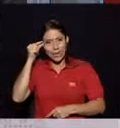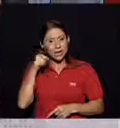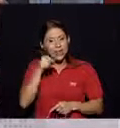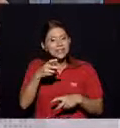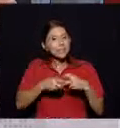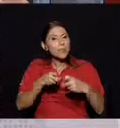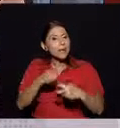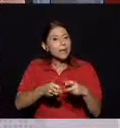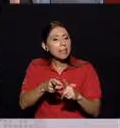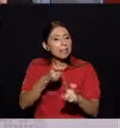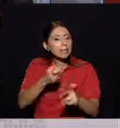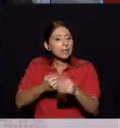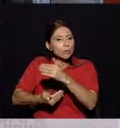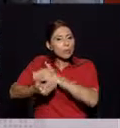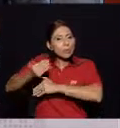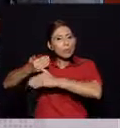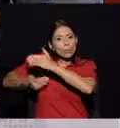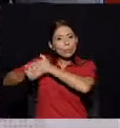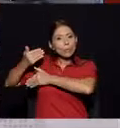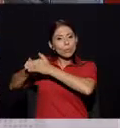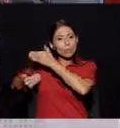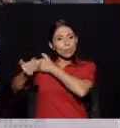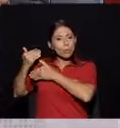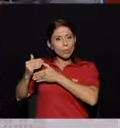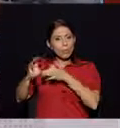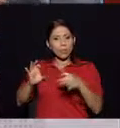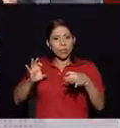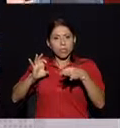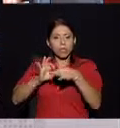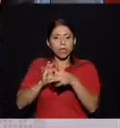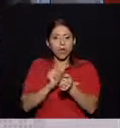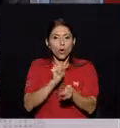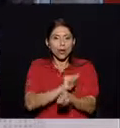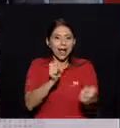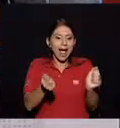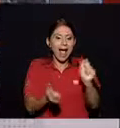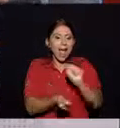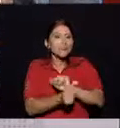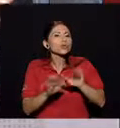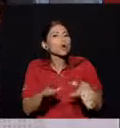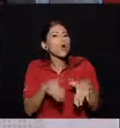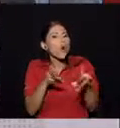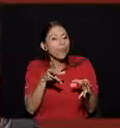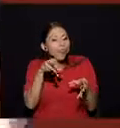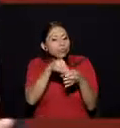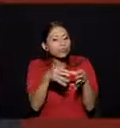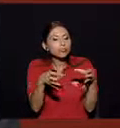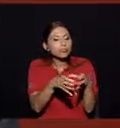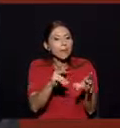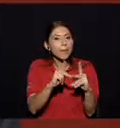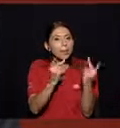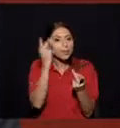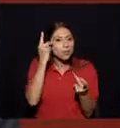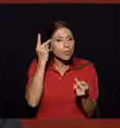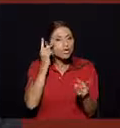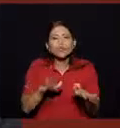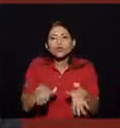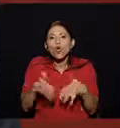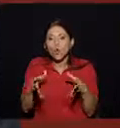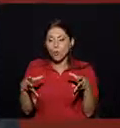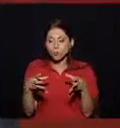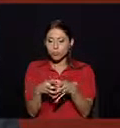que trae raíces atrás y que tiene mucho que ver con los cambios en la composición del sistema de partidos, del sistema de fuerzas en el